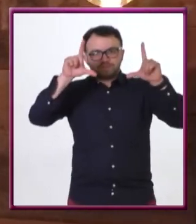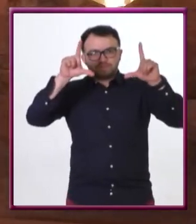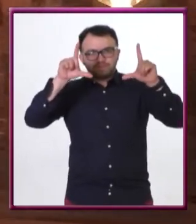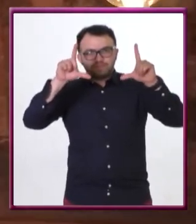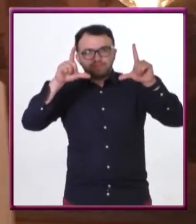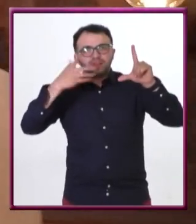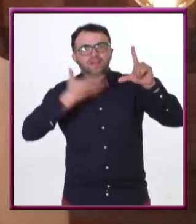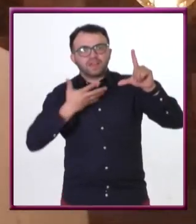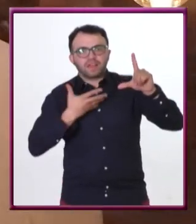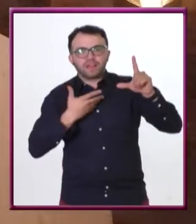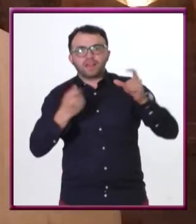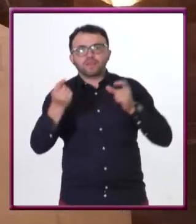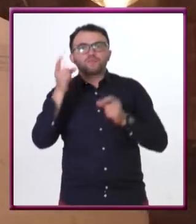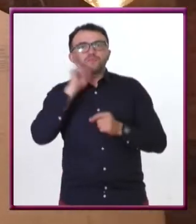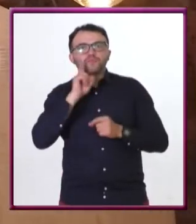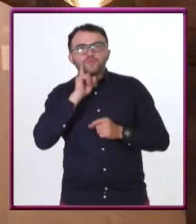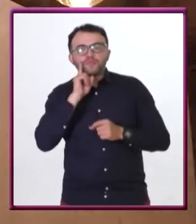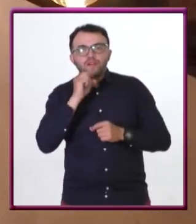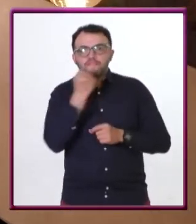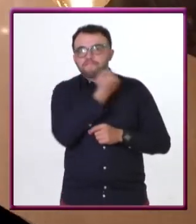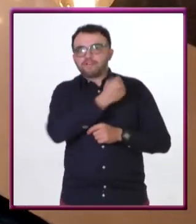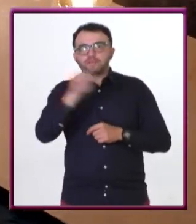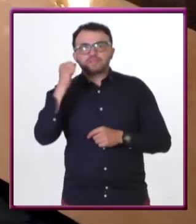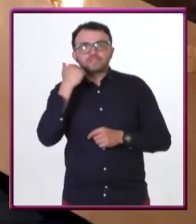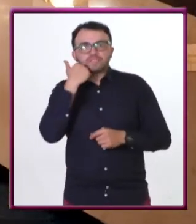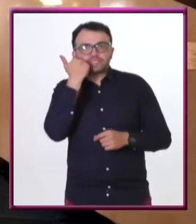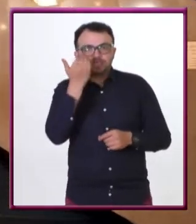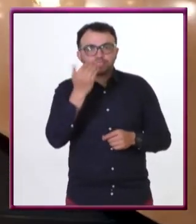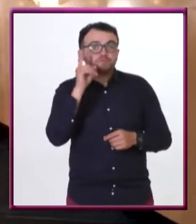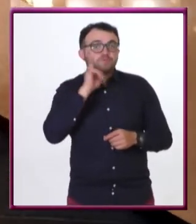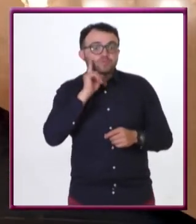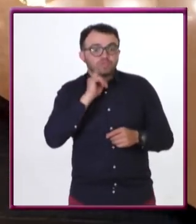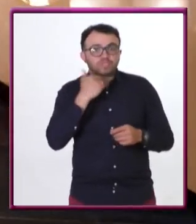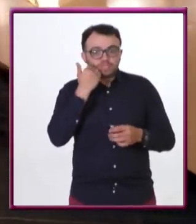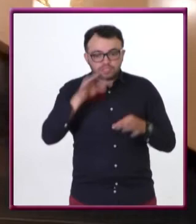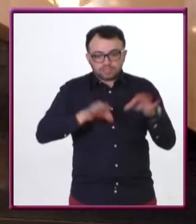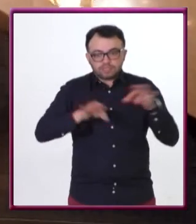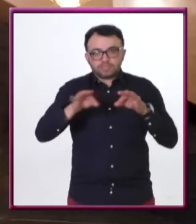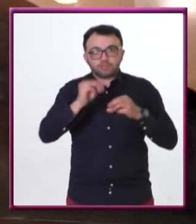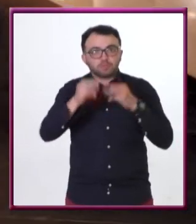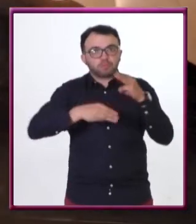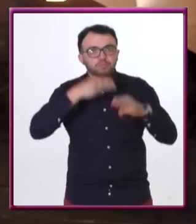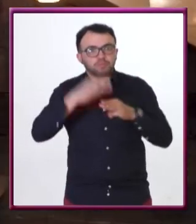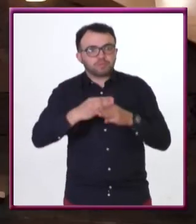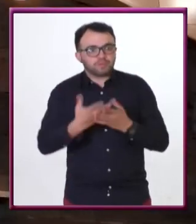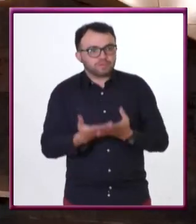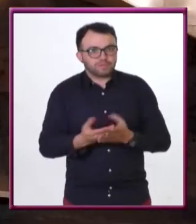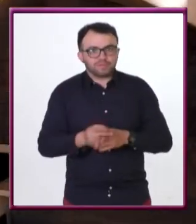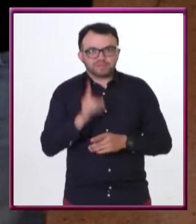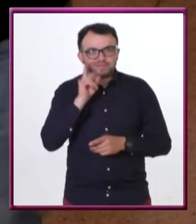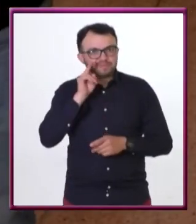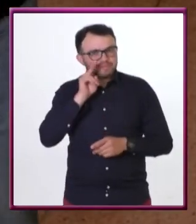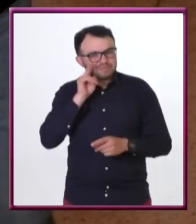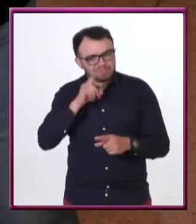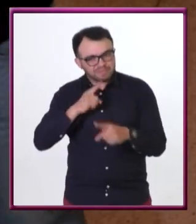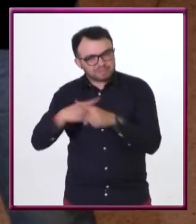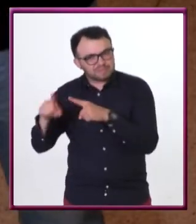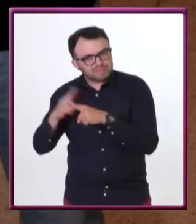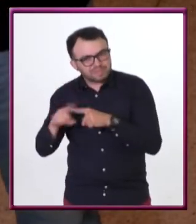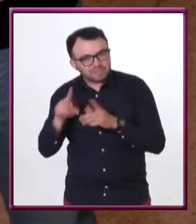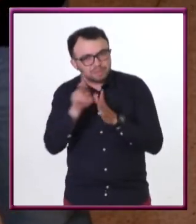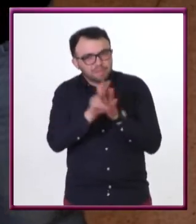serie en donde juegan un ajedrez de Star Trek en 3 dimensiones. Uh-huh. Bueno, hasta James Bond juega ajedrez. Sí, te